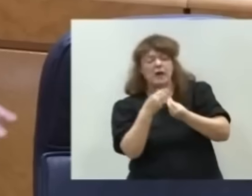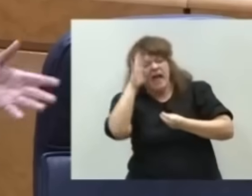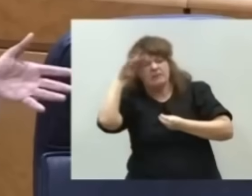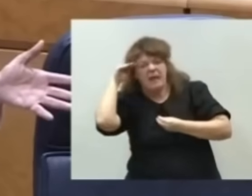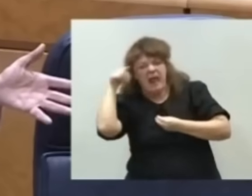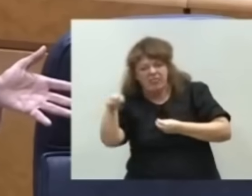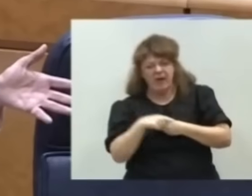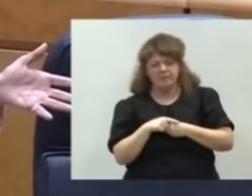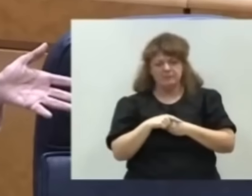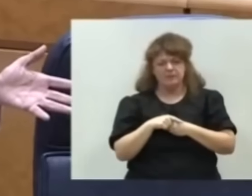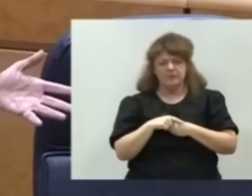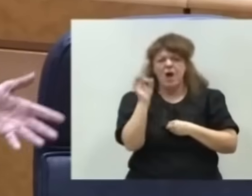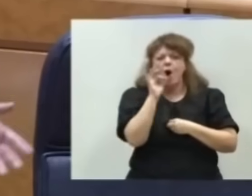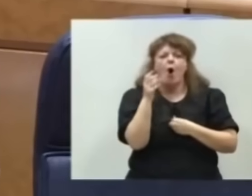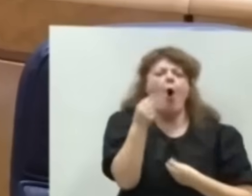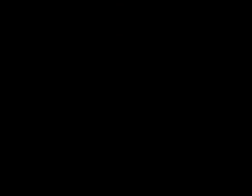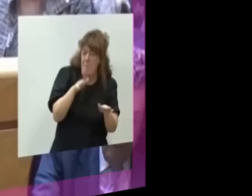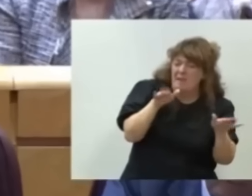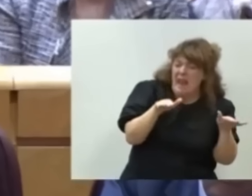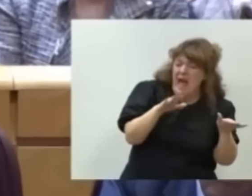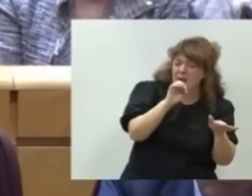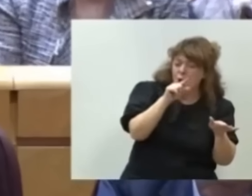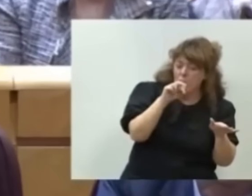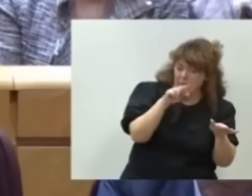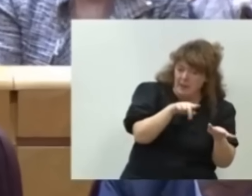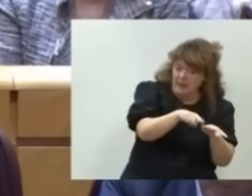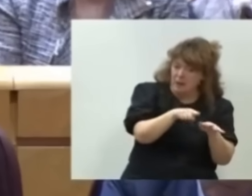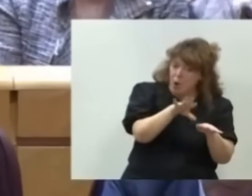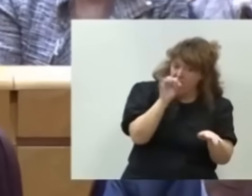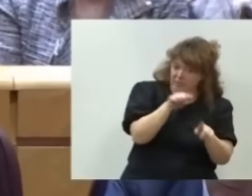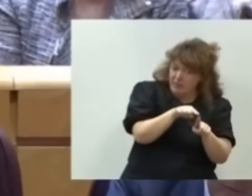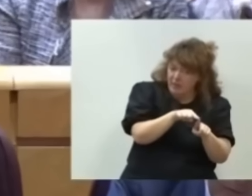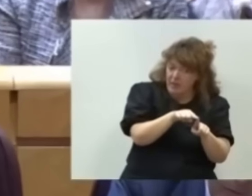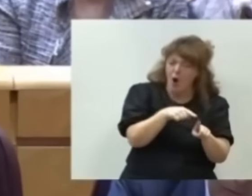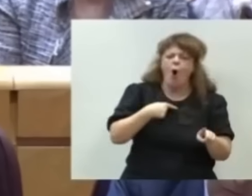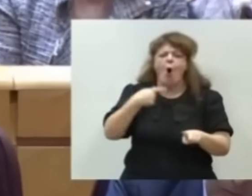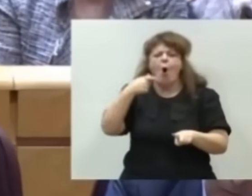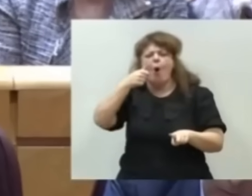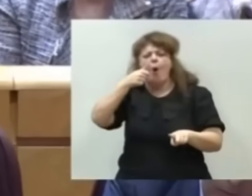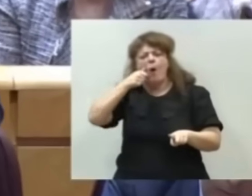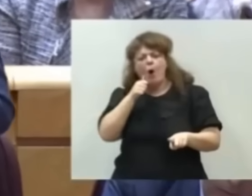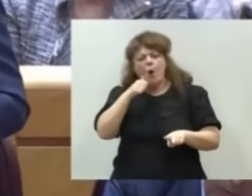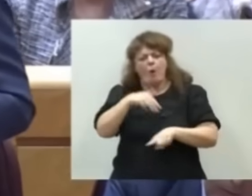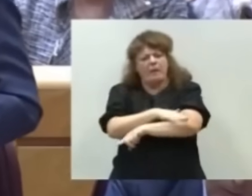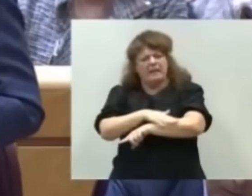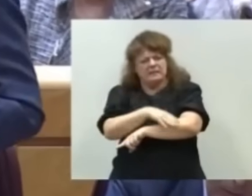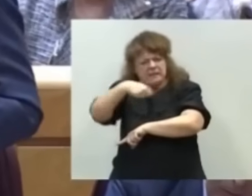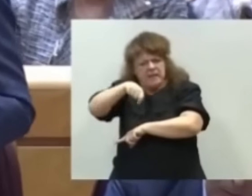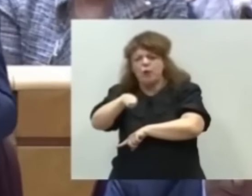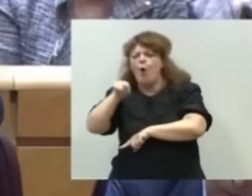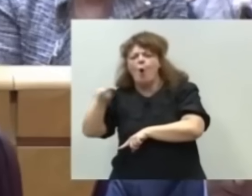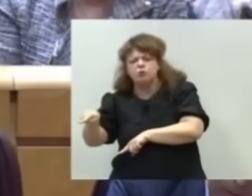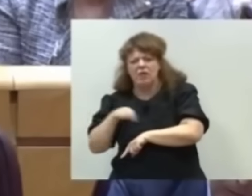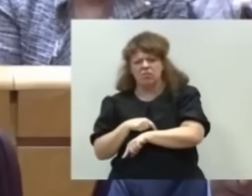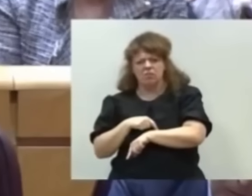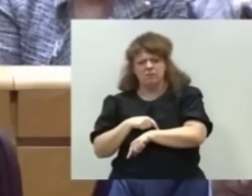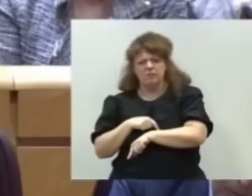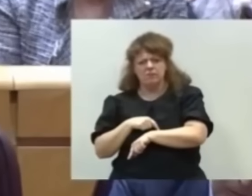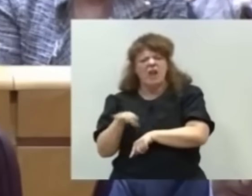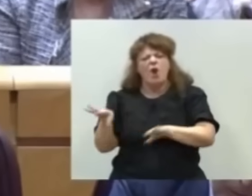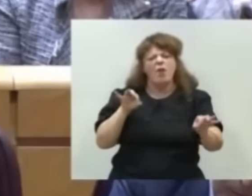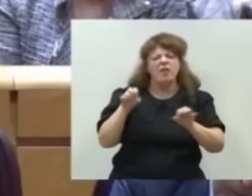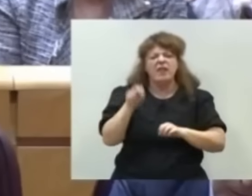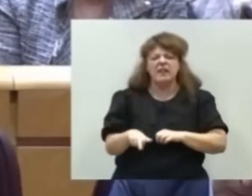Aguirre o porque era un excelente profesional? ¿Lo va a decidir el presidente del gobierno? ¿Lo va a decidir usted? ¿Lo van a decidir